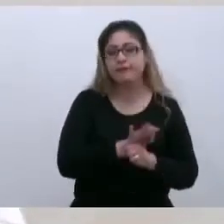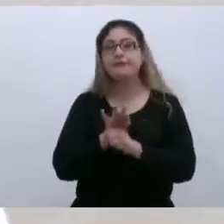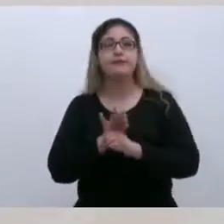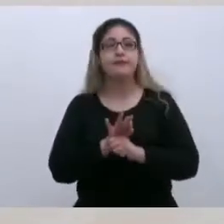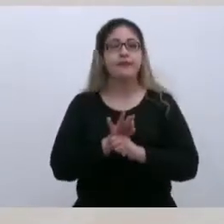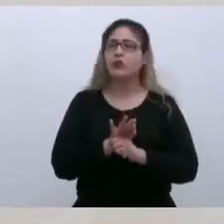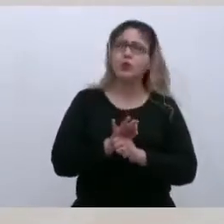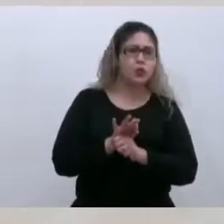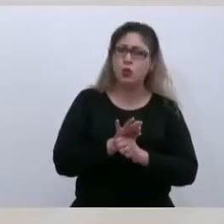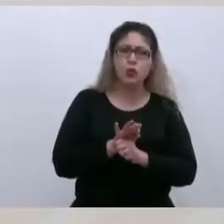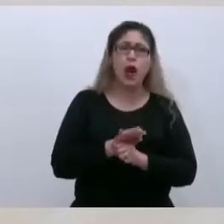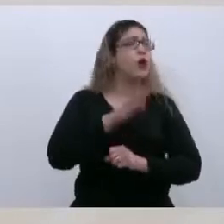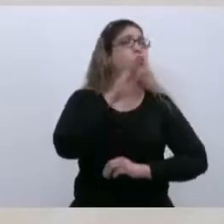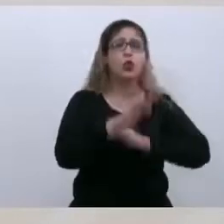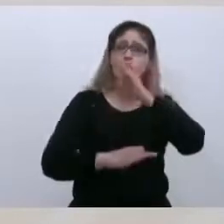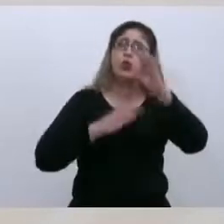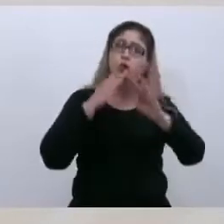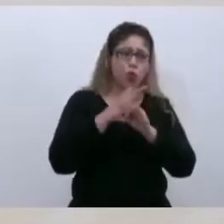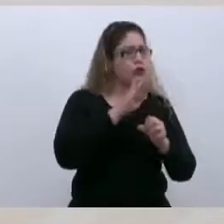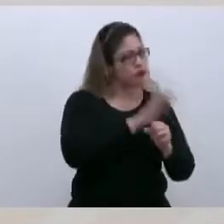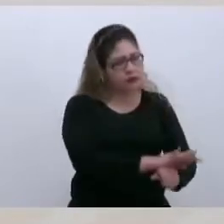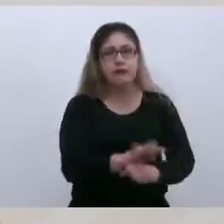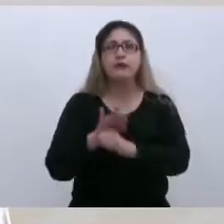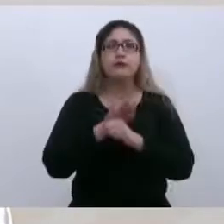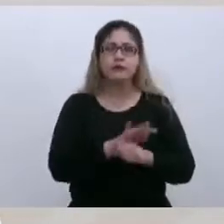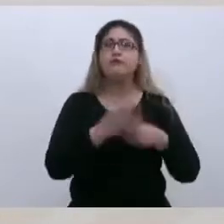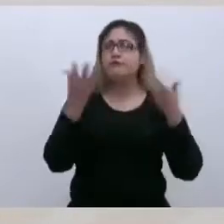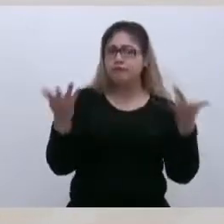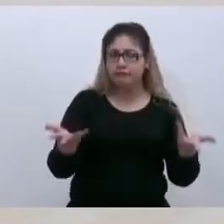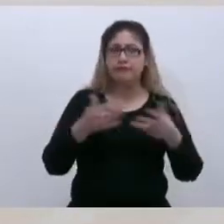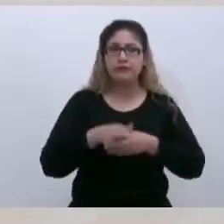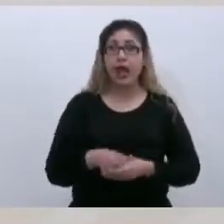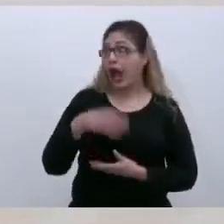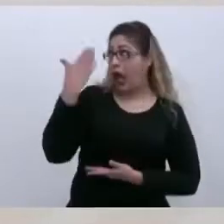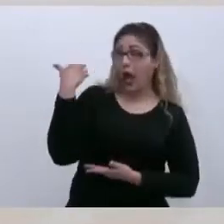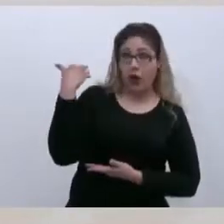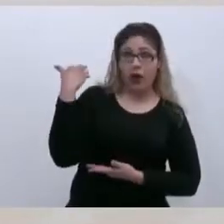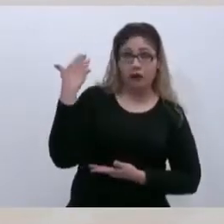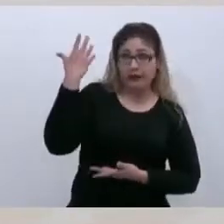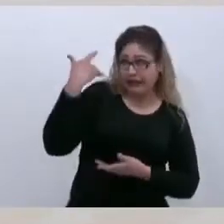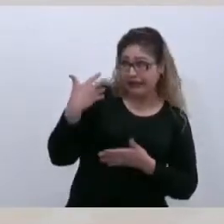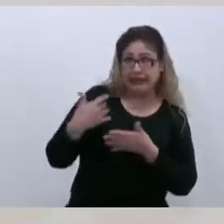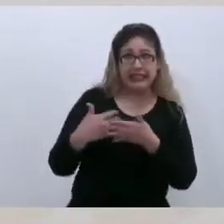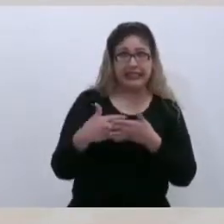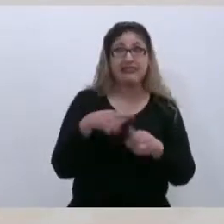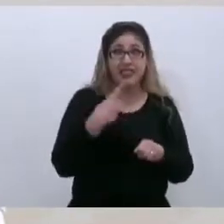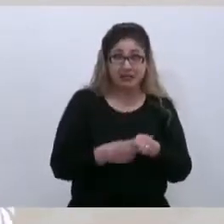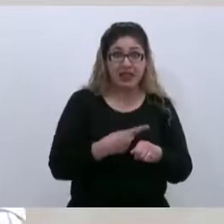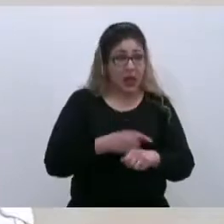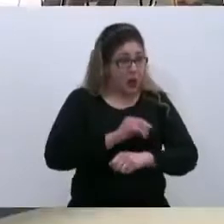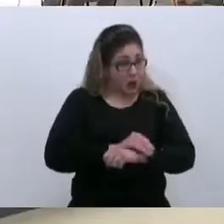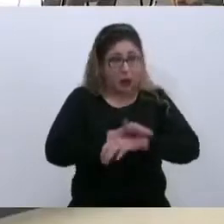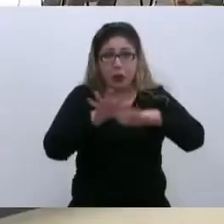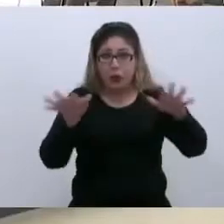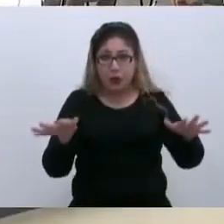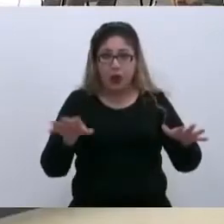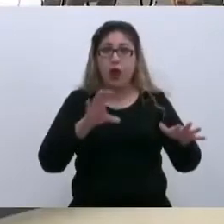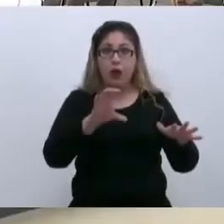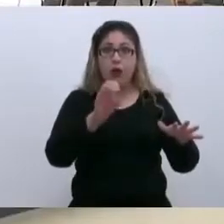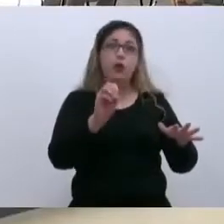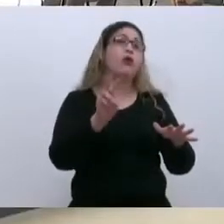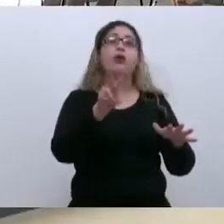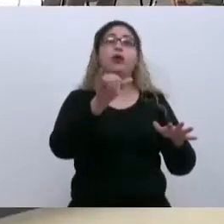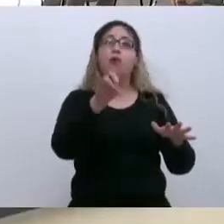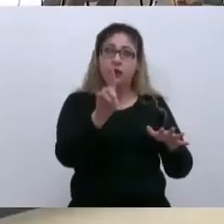derechohabiencia. Y así ocurrió en la pandemia, cuando todos trabajamos en equipo, sin importar si una persona era derechohabiente del IMSS o del